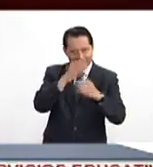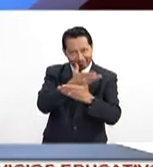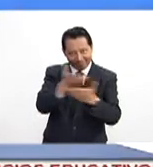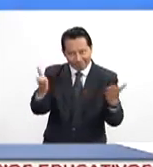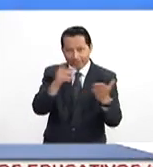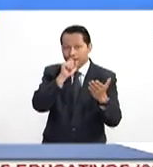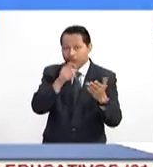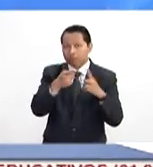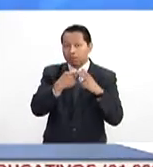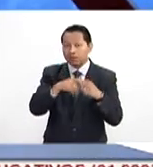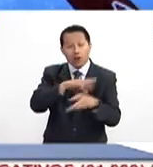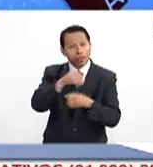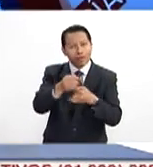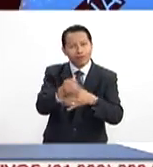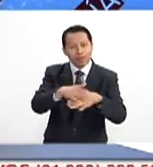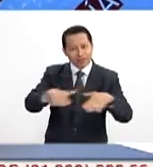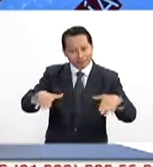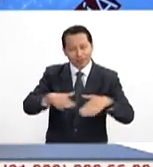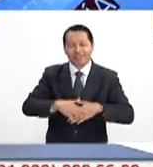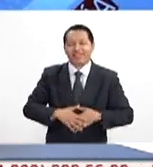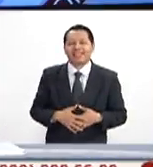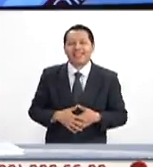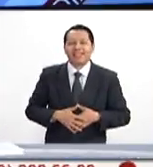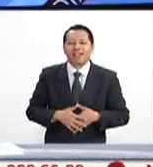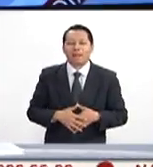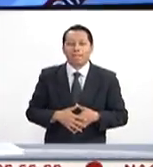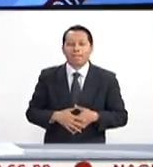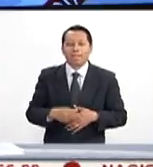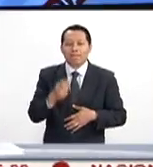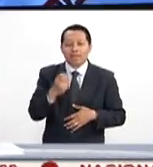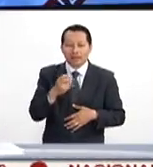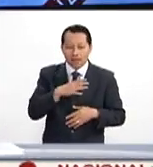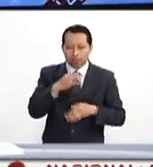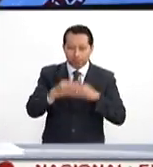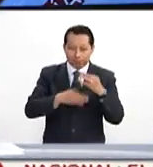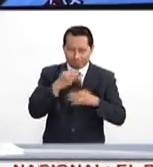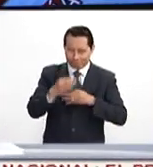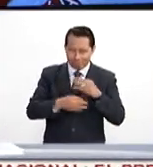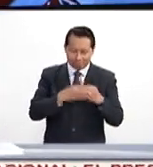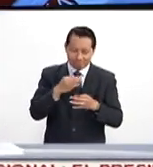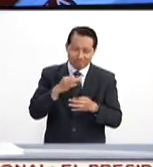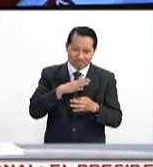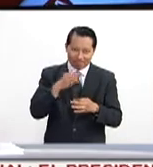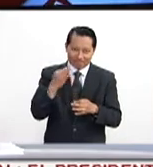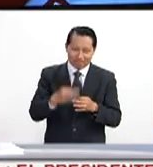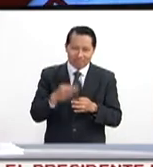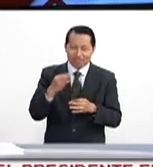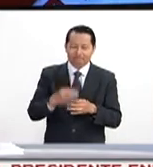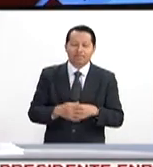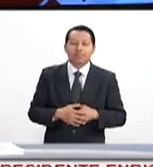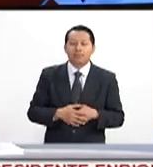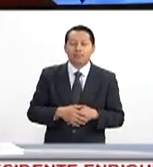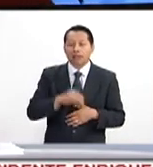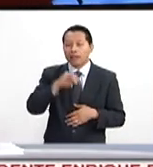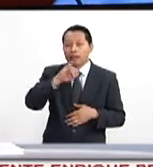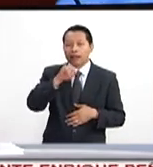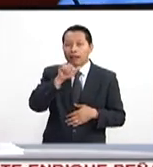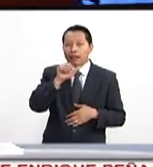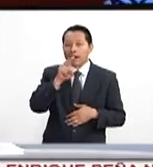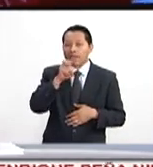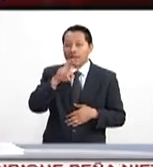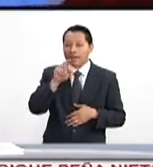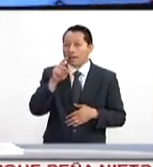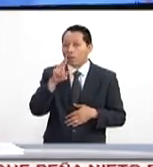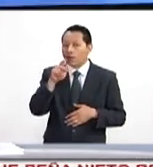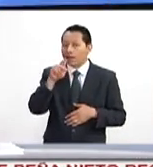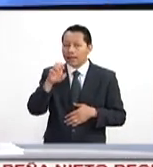Y bueno, demos inicio con toda la información. Así es, este es su informativo. Le tenemos la noticia al día. Javier Duarte,